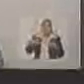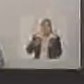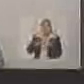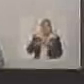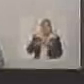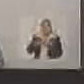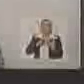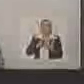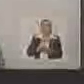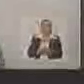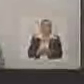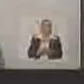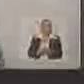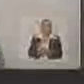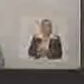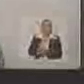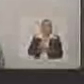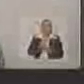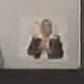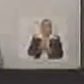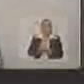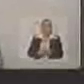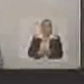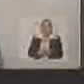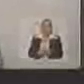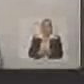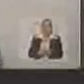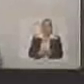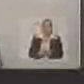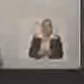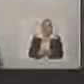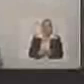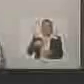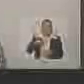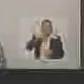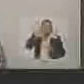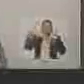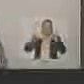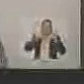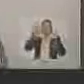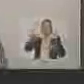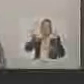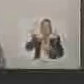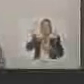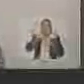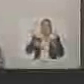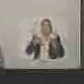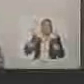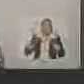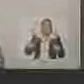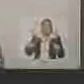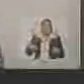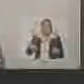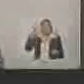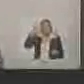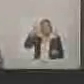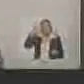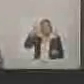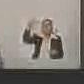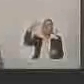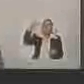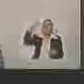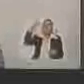el programa Ciudad Segura, que es un programa que incluye una cámara, incluye botones de pánico y